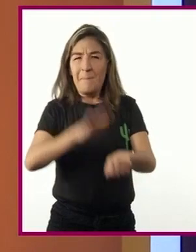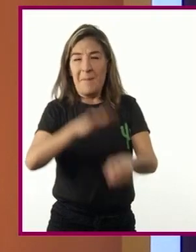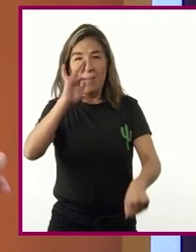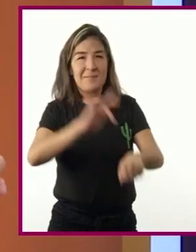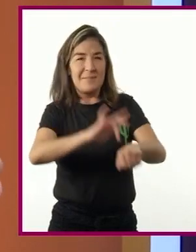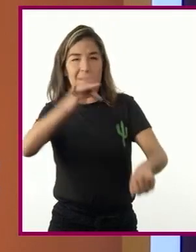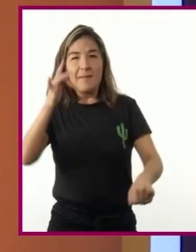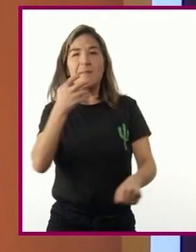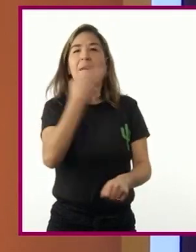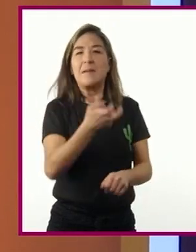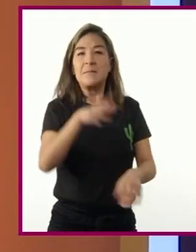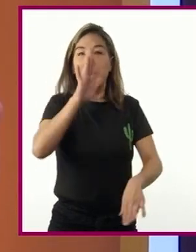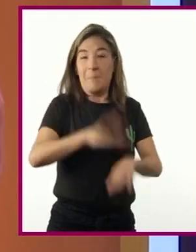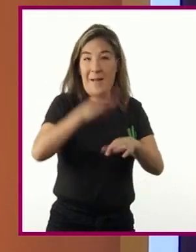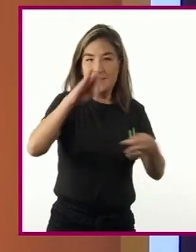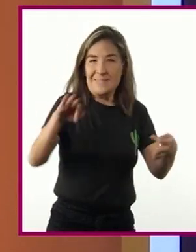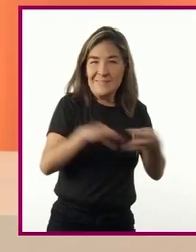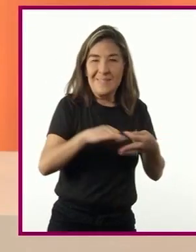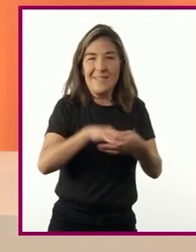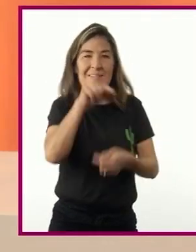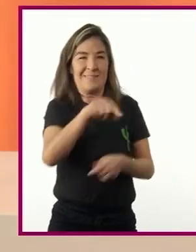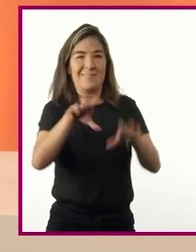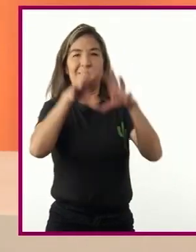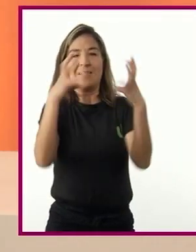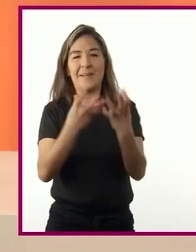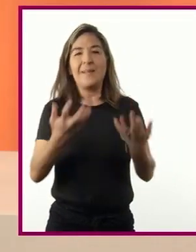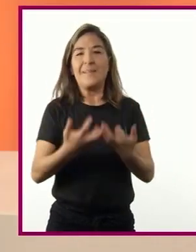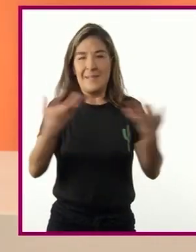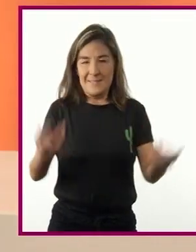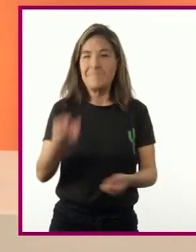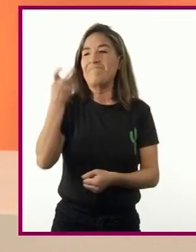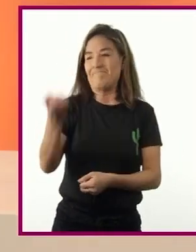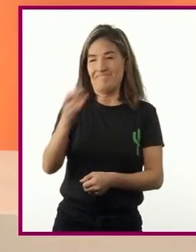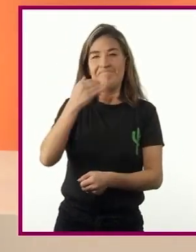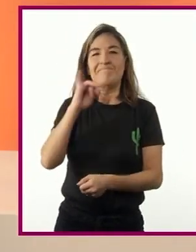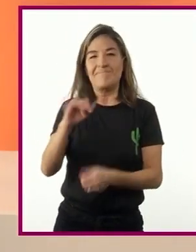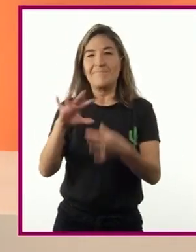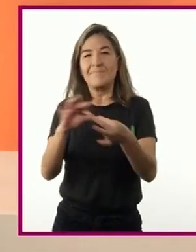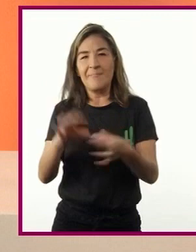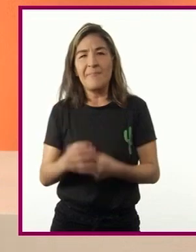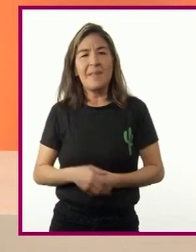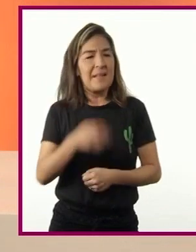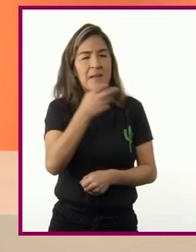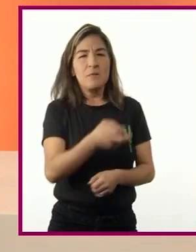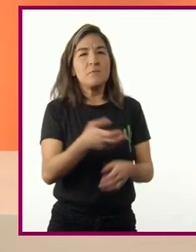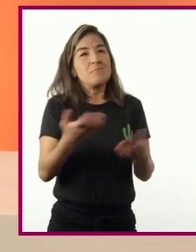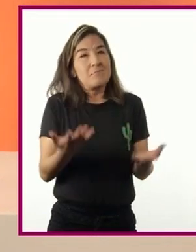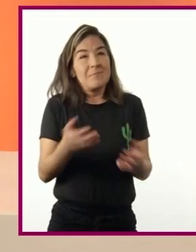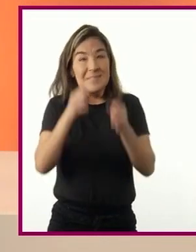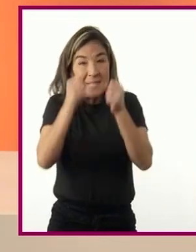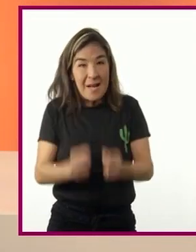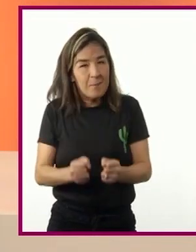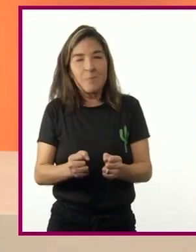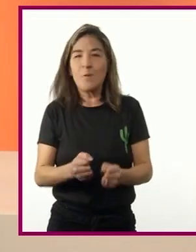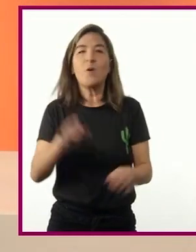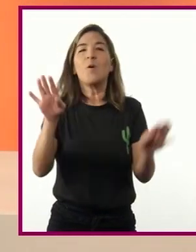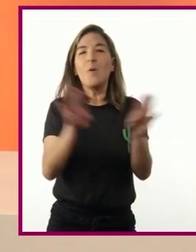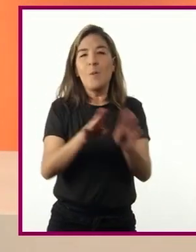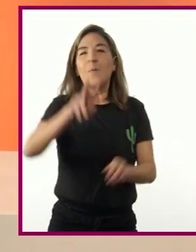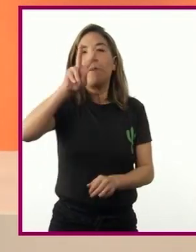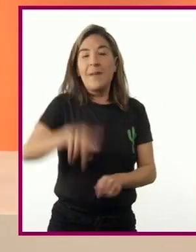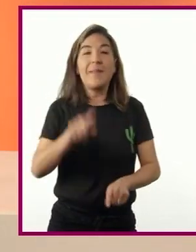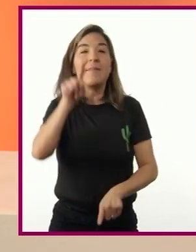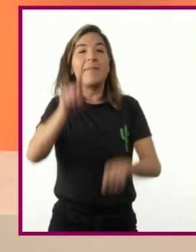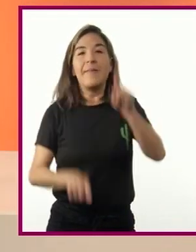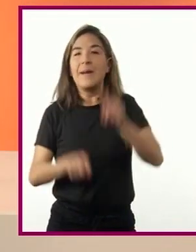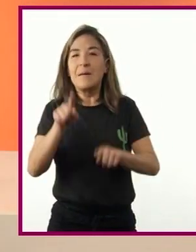está ubicada más cerca de la Tierra. Excelente, pero esto puede ser relativo, ya que en realidad